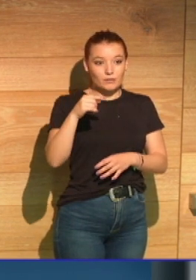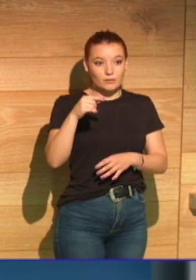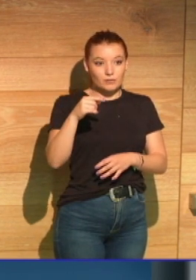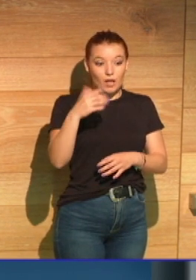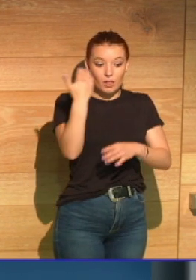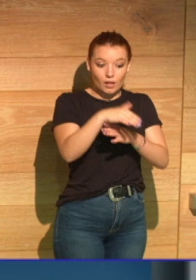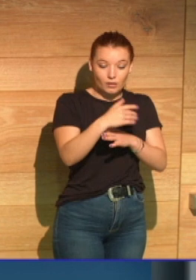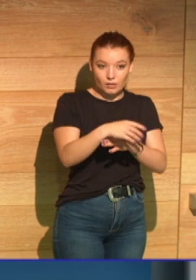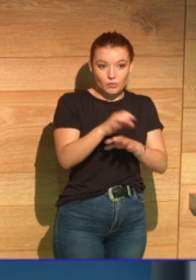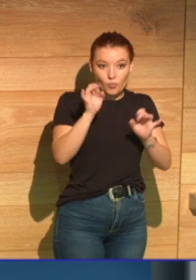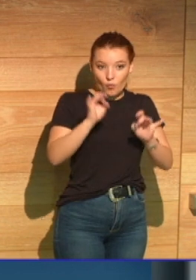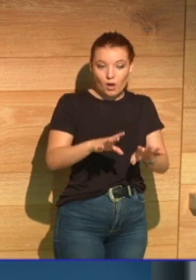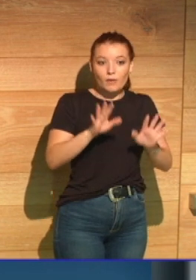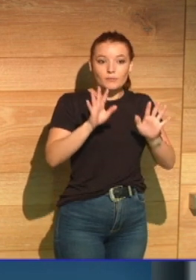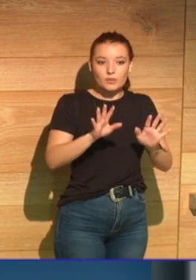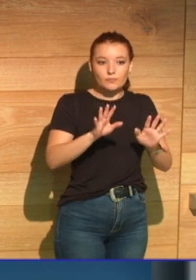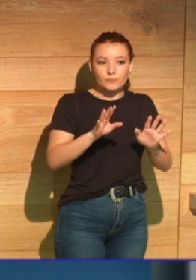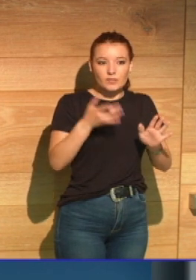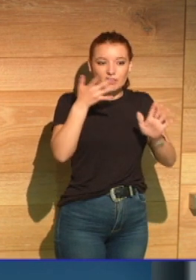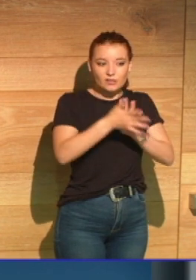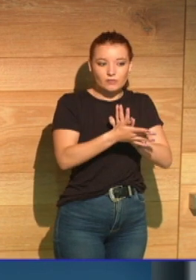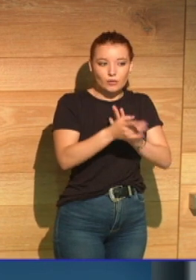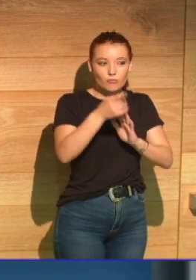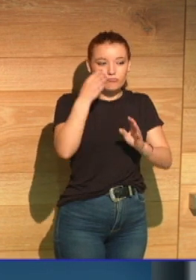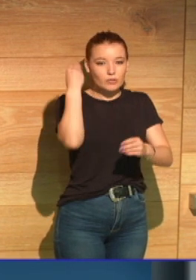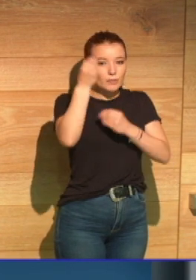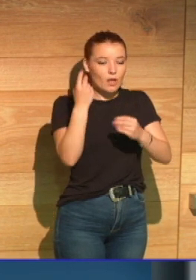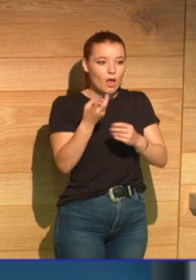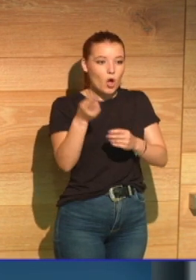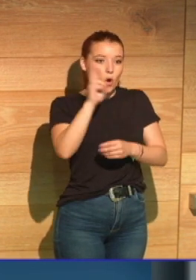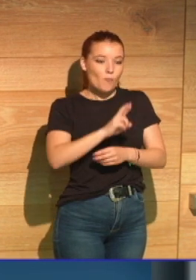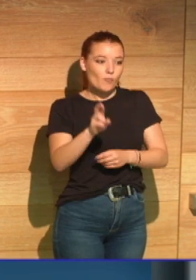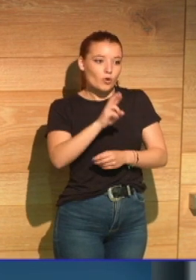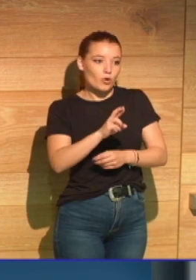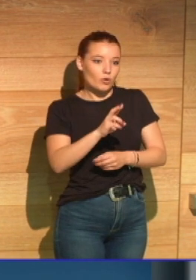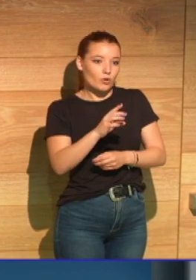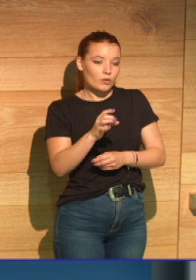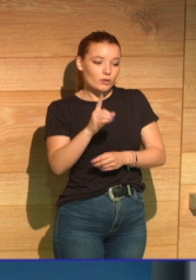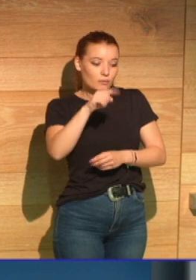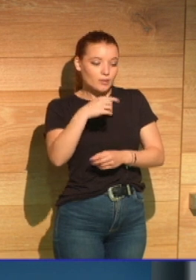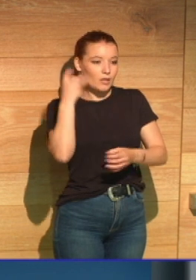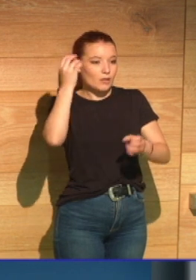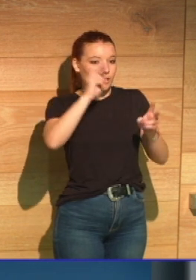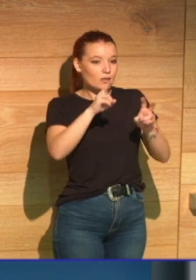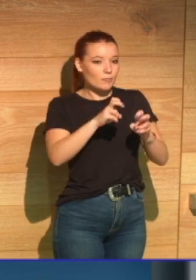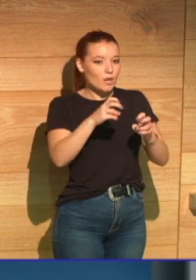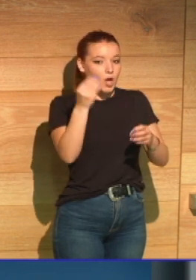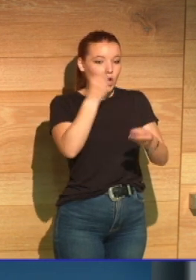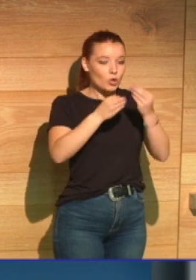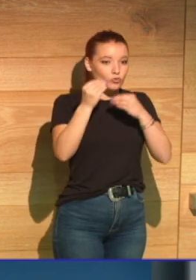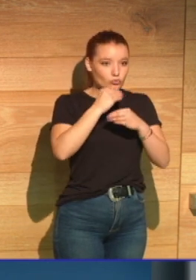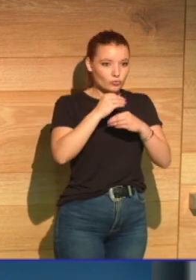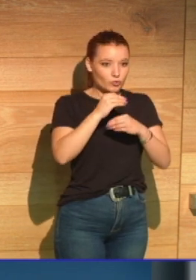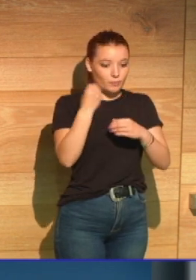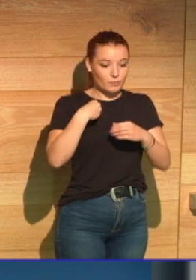pero que además invita a recuperar y a repensar también las mismas ideas del consumo y de la producción en el contexto en el que